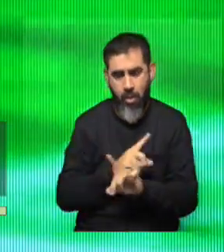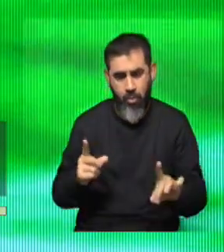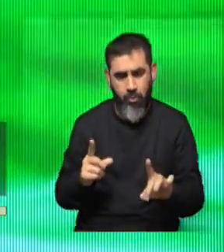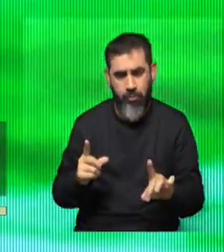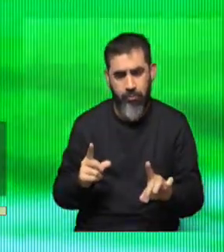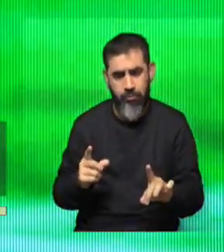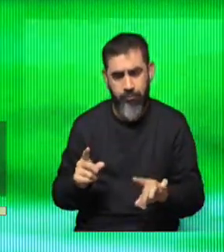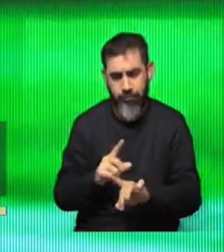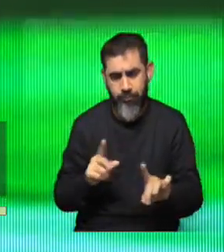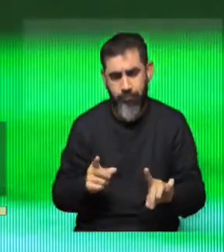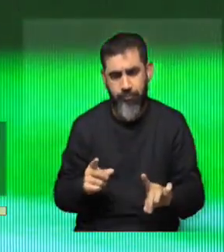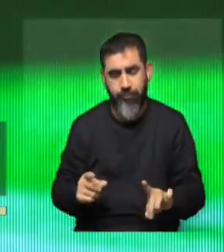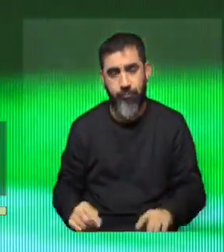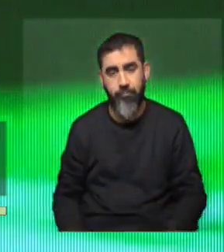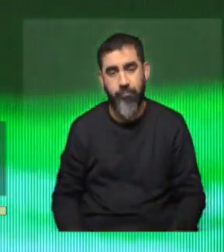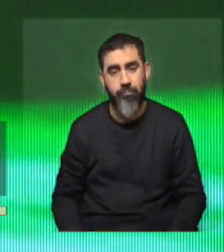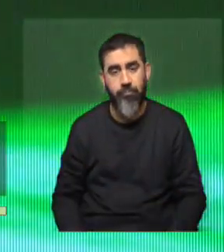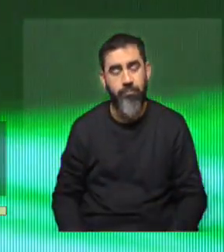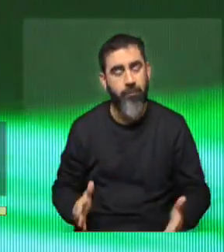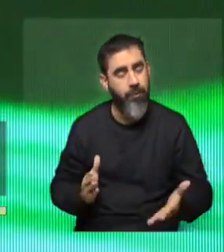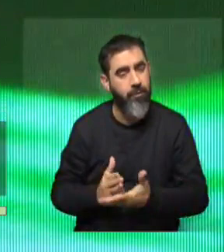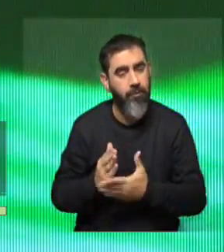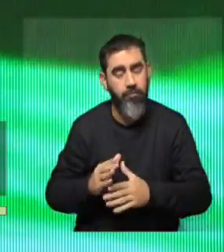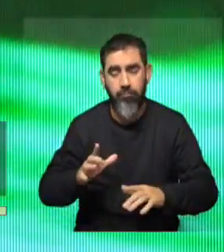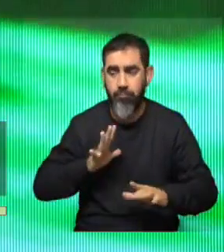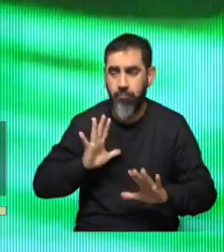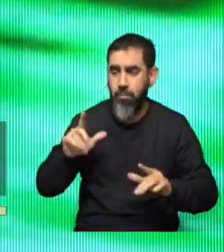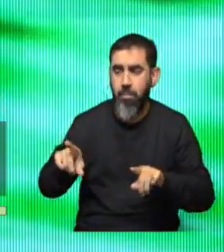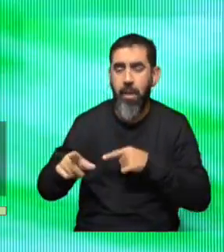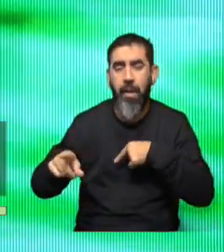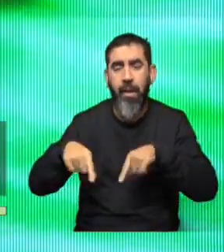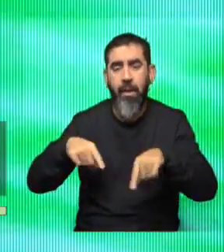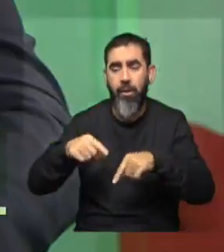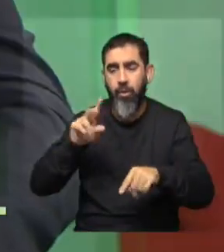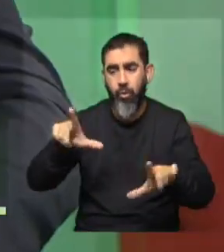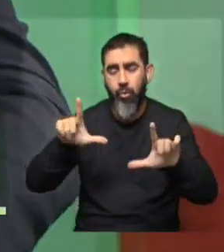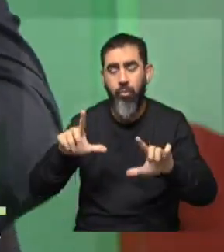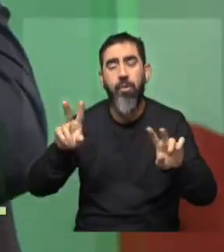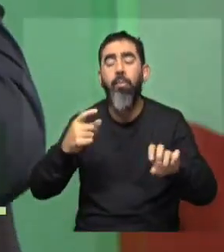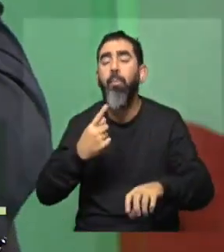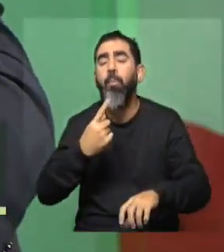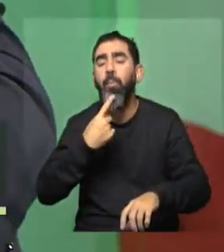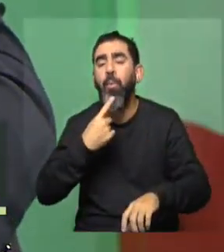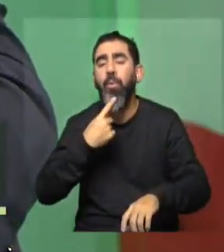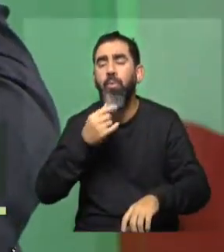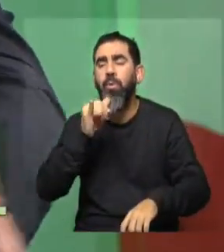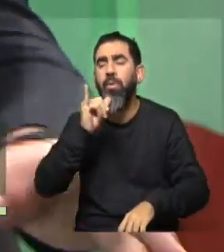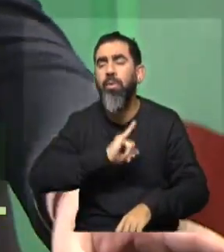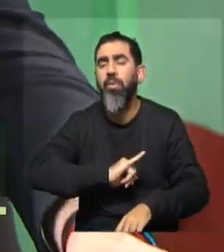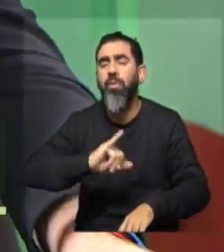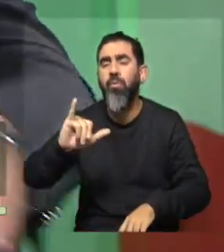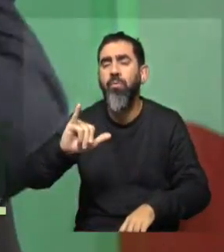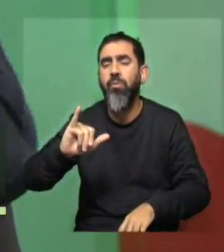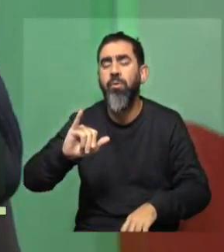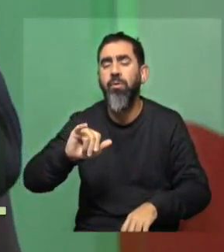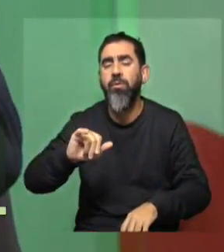nosotros permanentemente dimos la cara durante toda la gestión a nivel político usted decía esta denuncia está presentada no